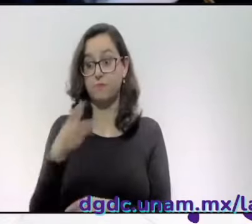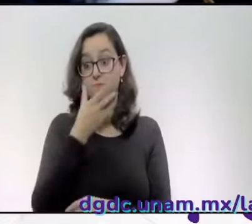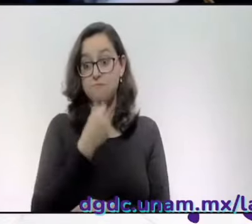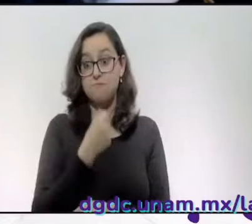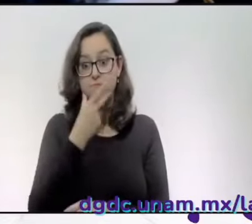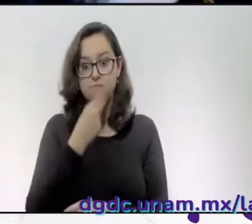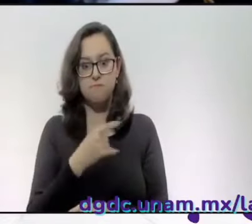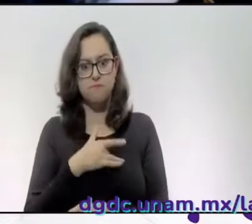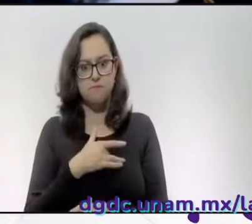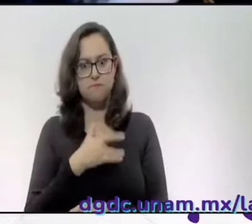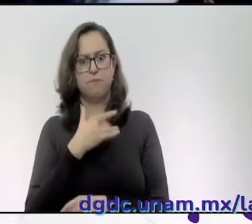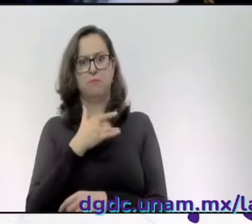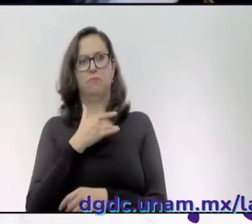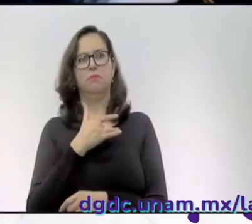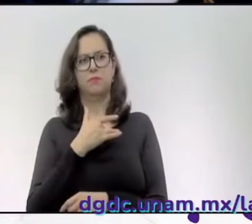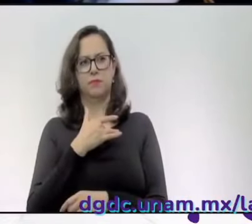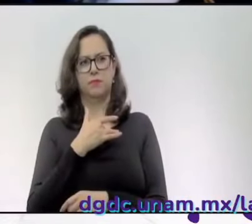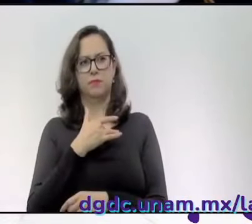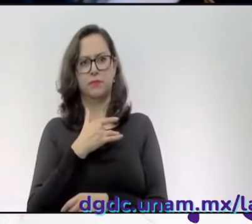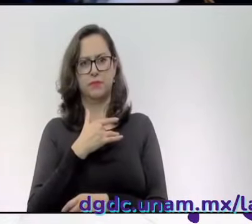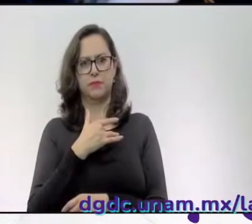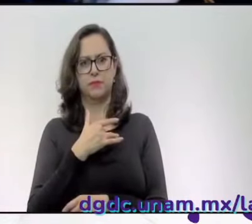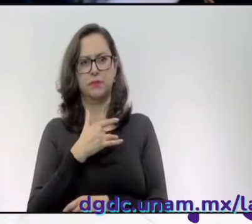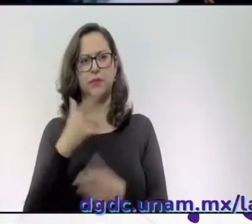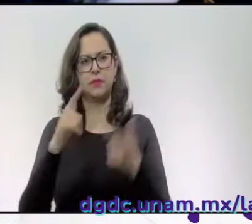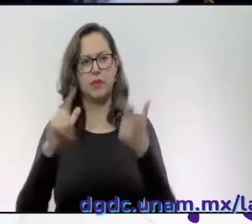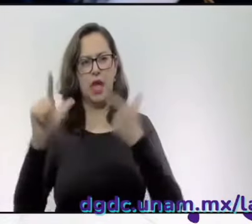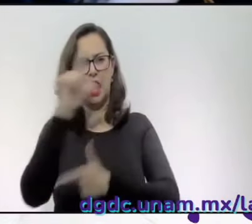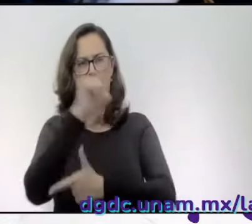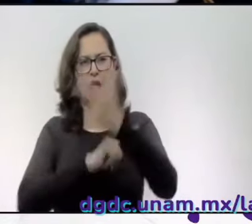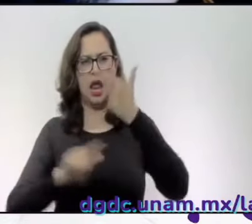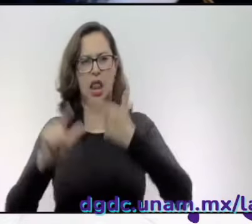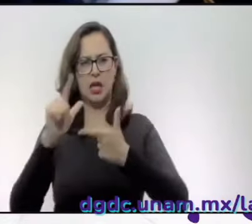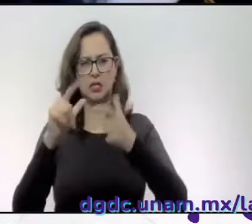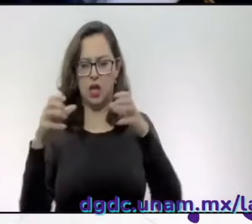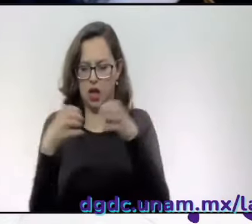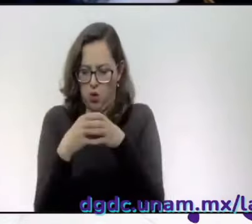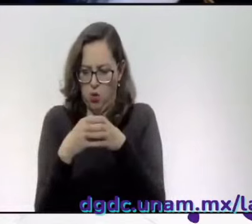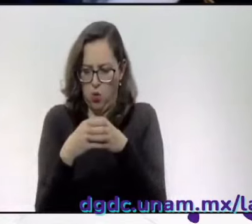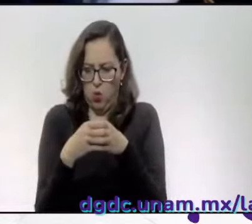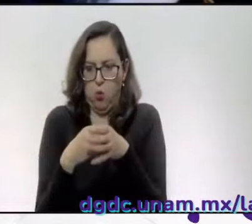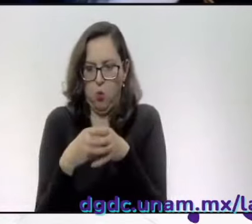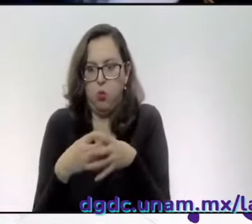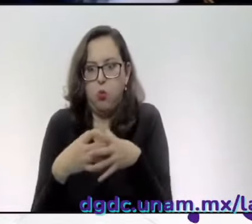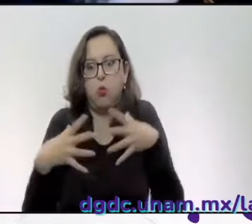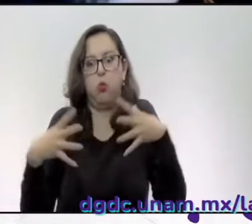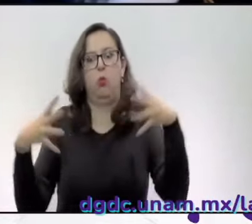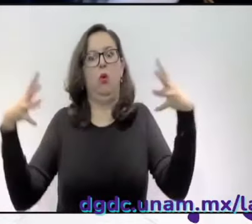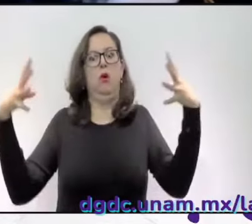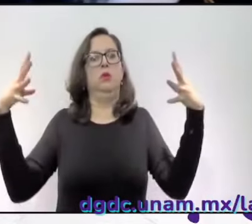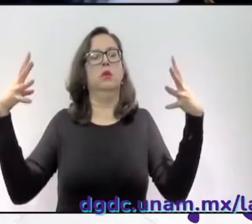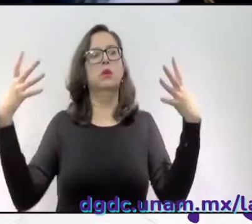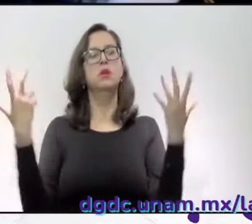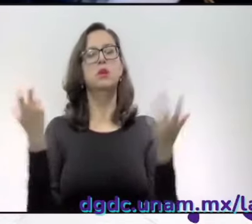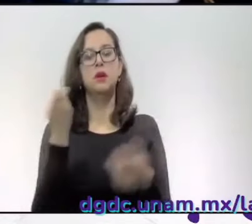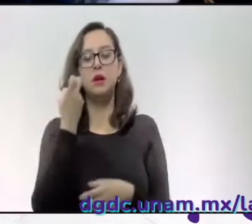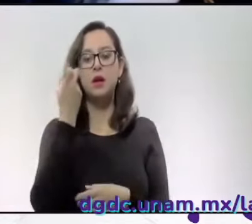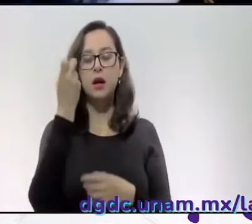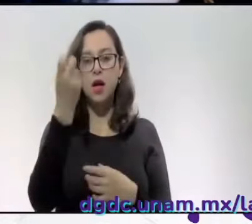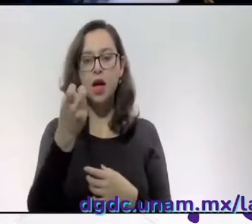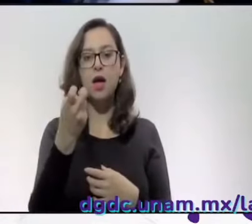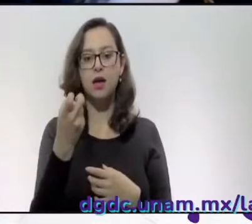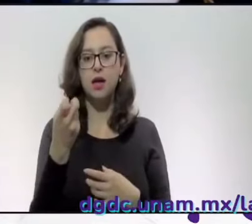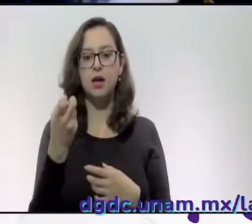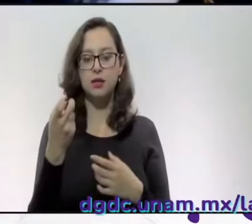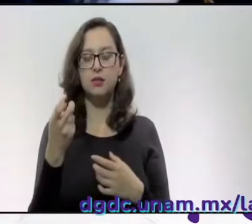ese desplazamiento, ese alejamiento de las galaxias, que da lugar a la ley de Hubble, y por lo tanto, pensando al revés, las galaxias se estarían concentrando al